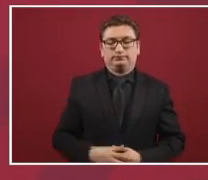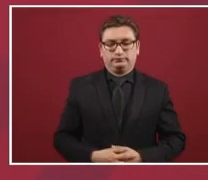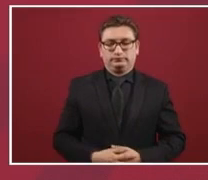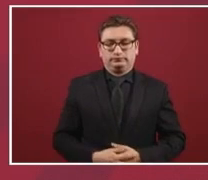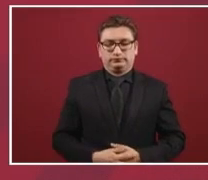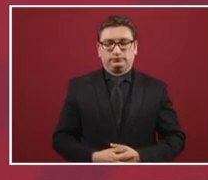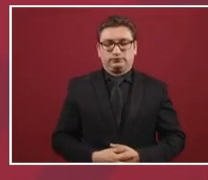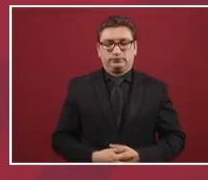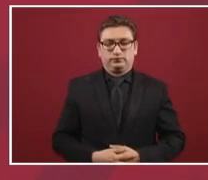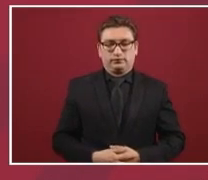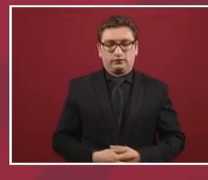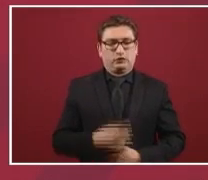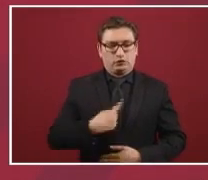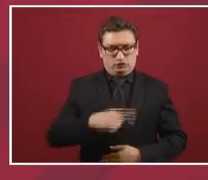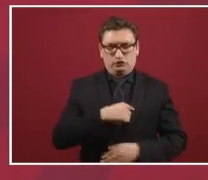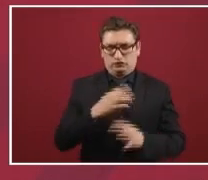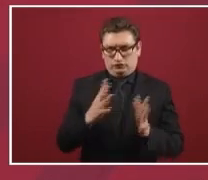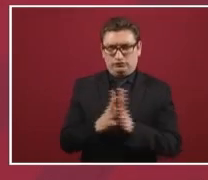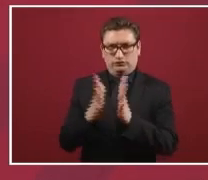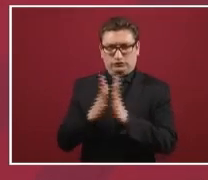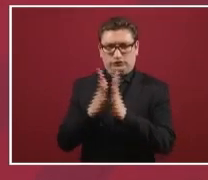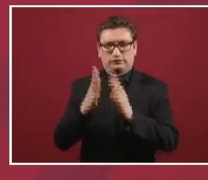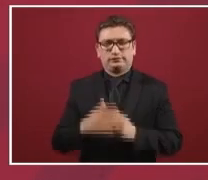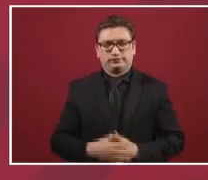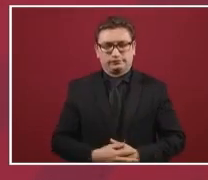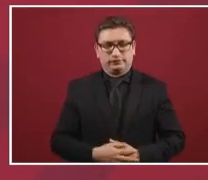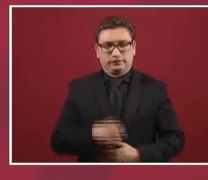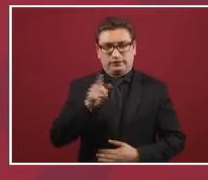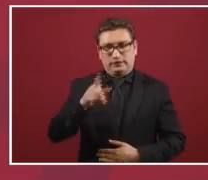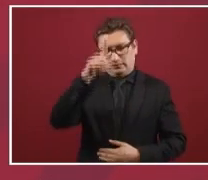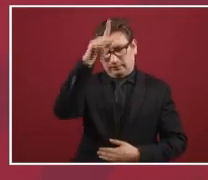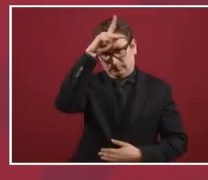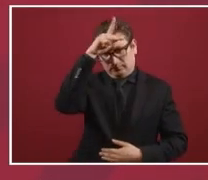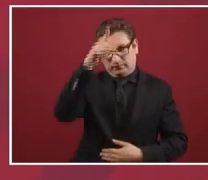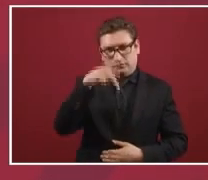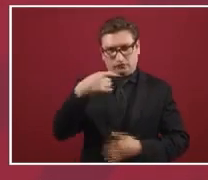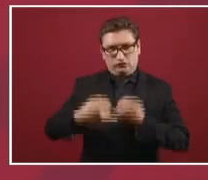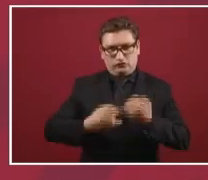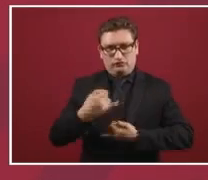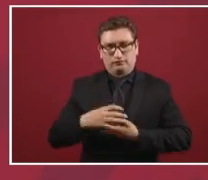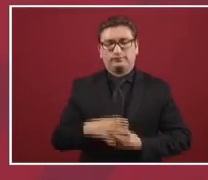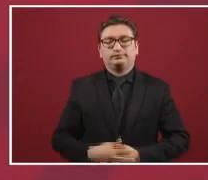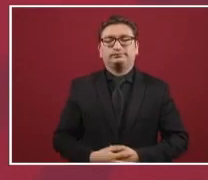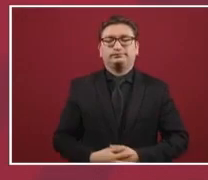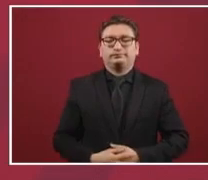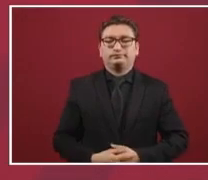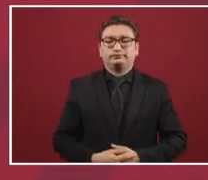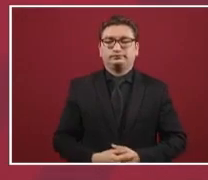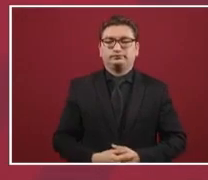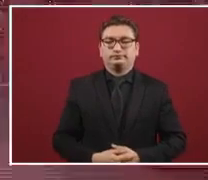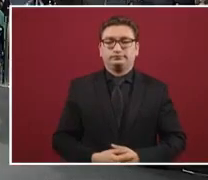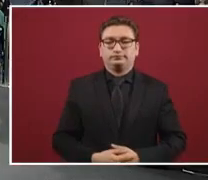el que participemos en Perú en estos Juegos Panamericanos.